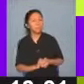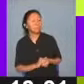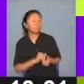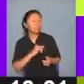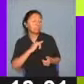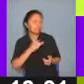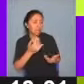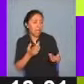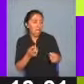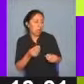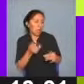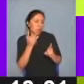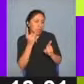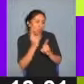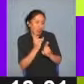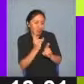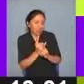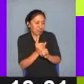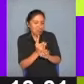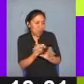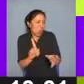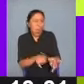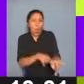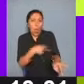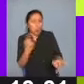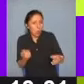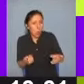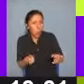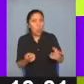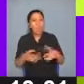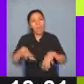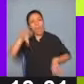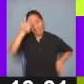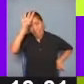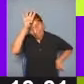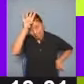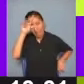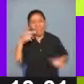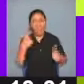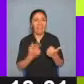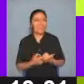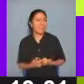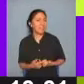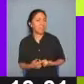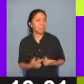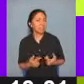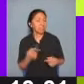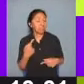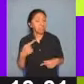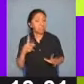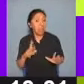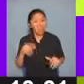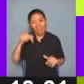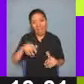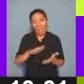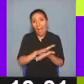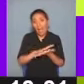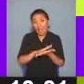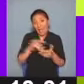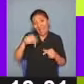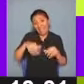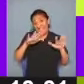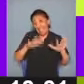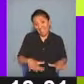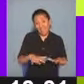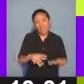bueno como siempre nuestro nuestro estandarte de la quebrada Sí pero haciendo base acá en San Salvador mucha